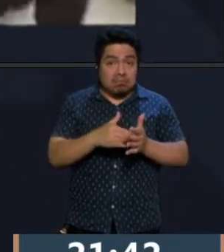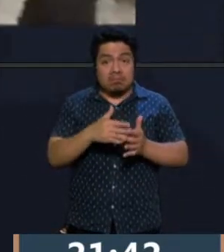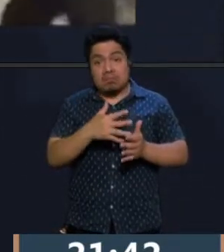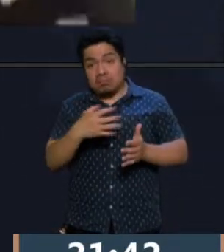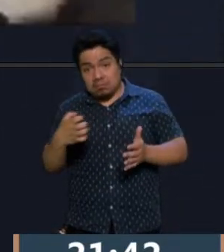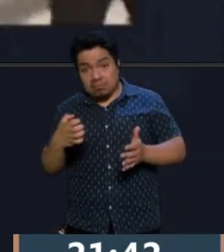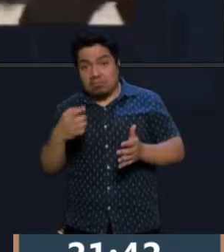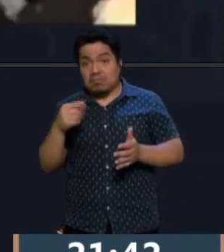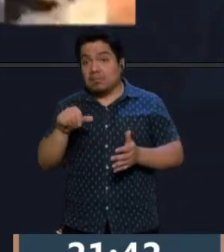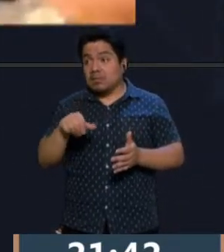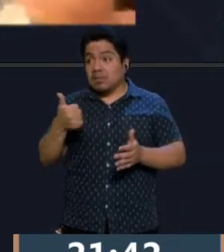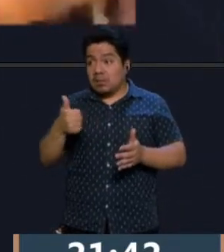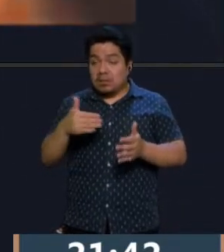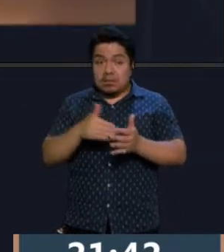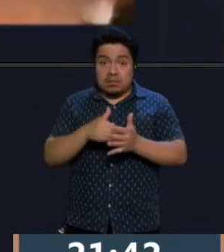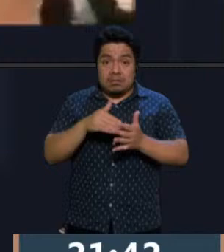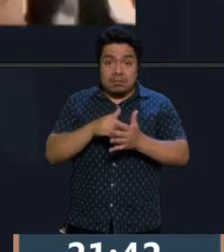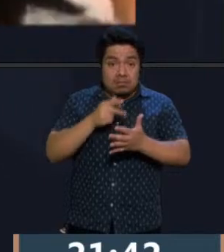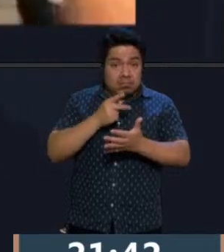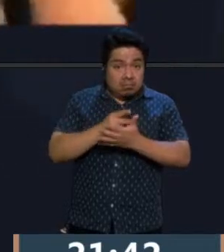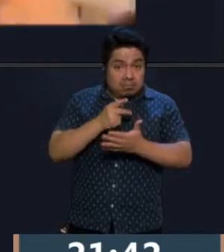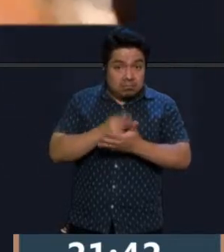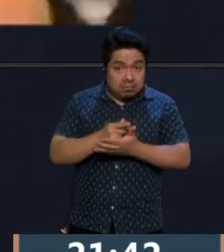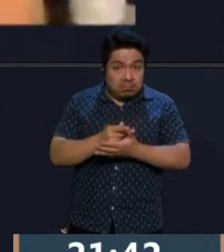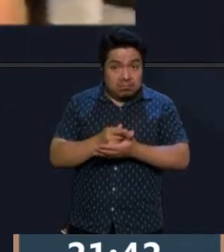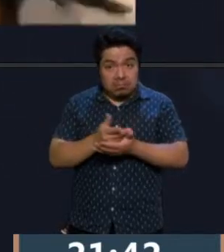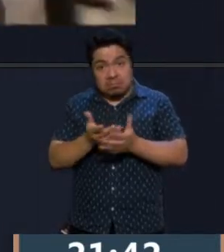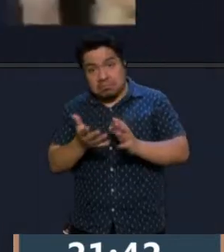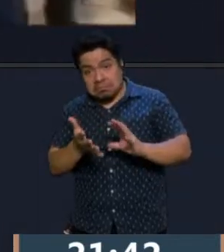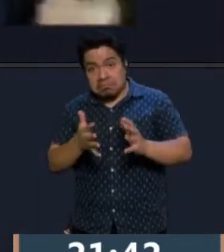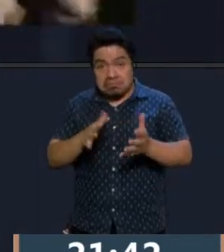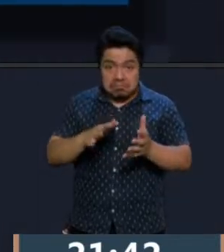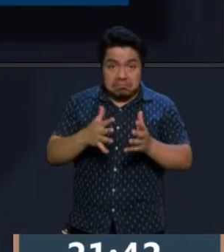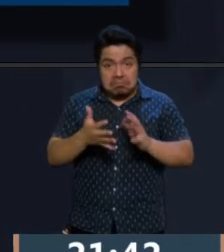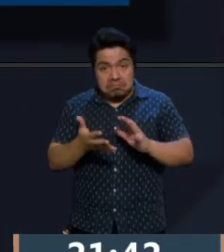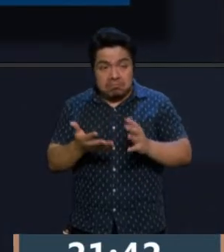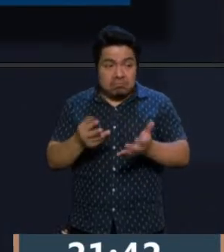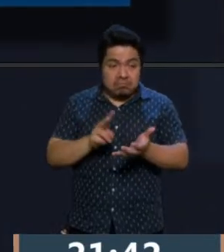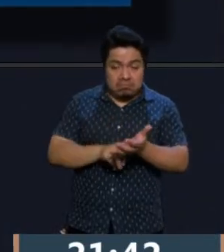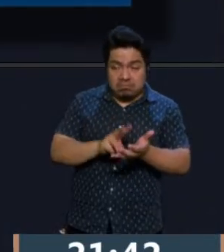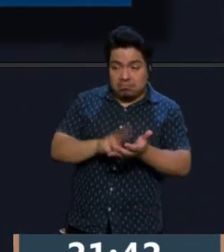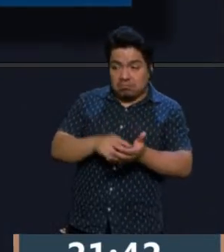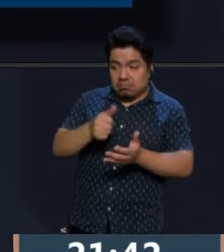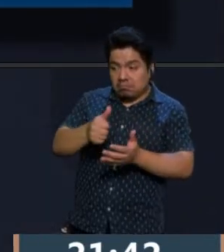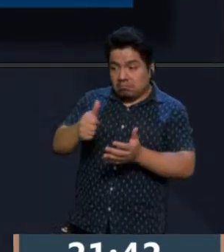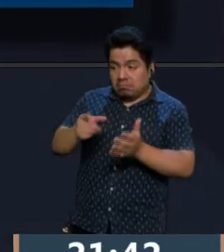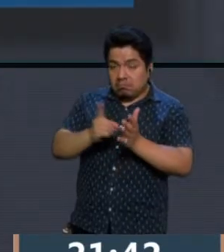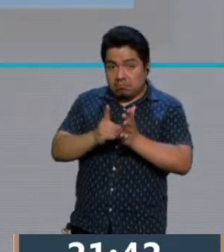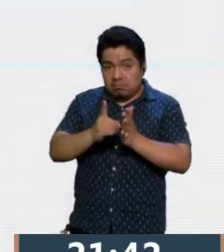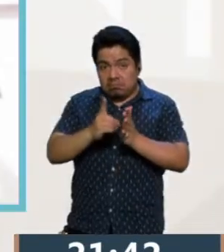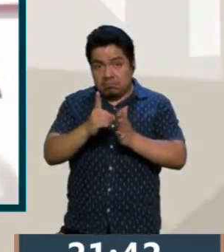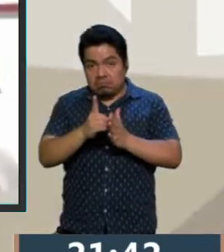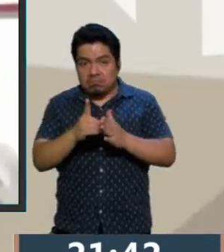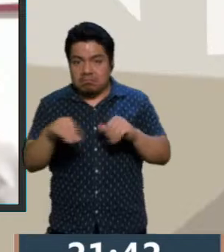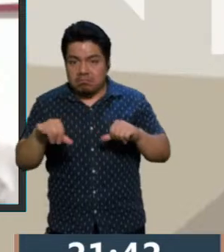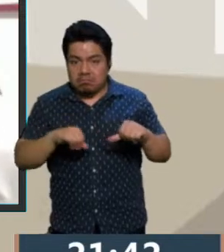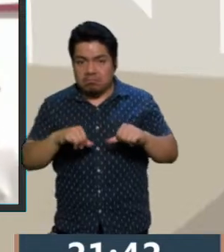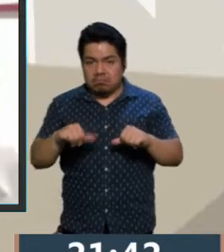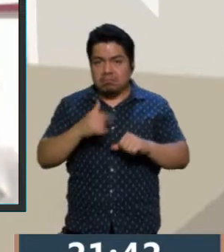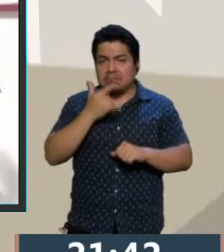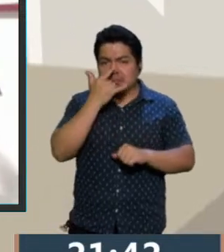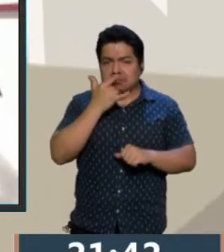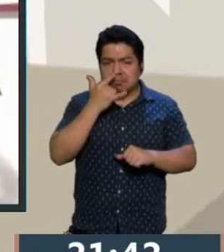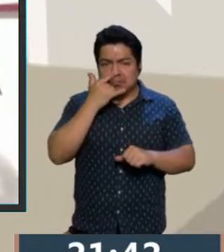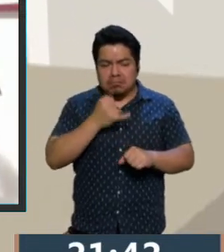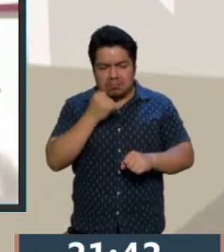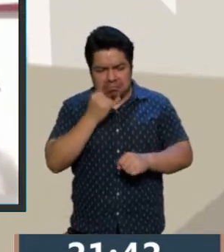11,5 millones de pesos. Es decir, se confirma con esto que la actividad irregular